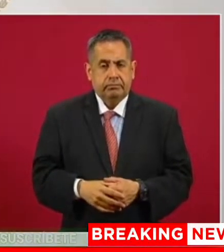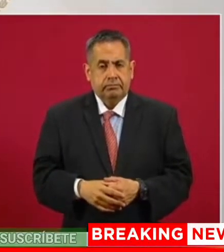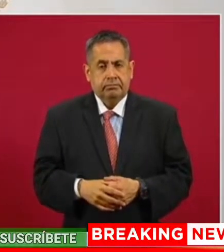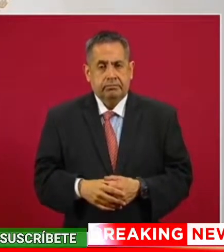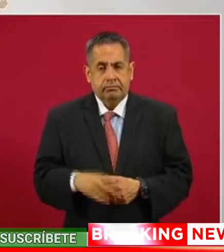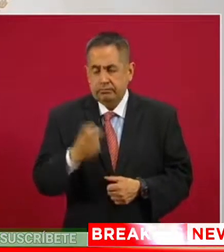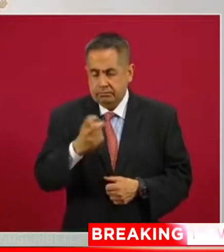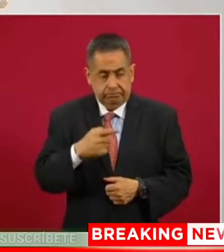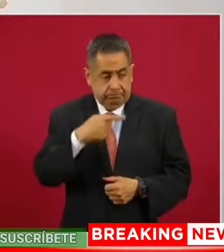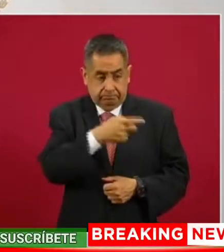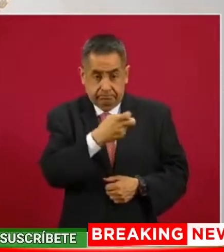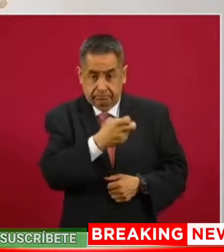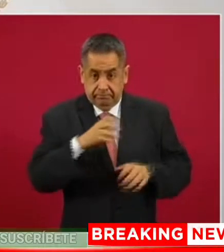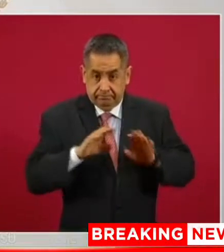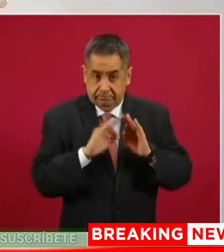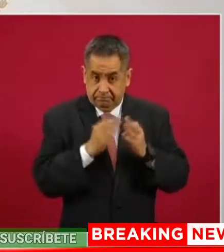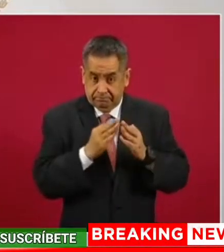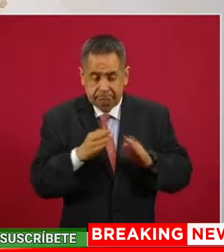Entonces, así no.